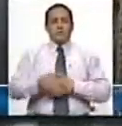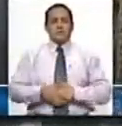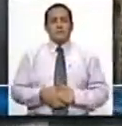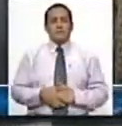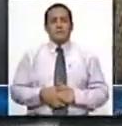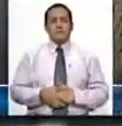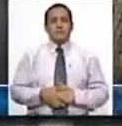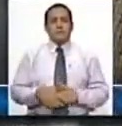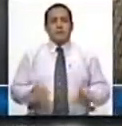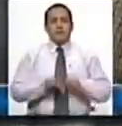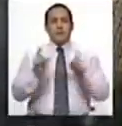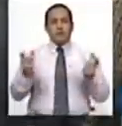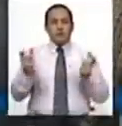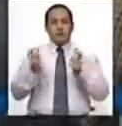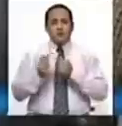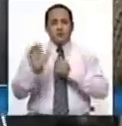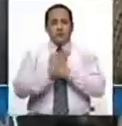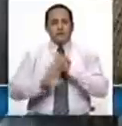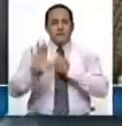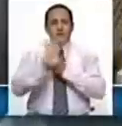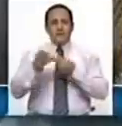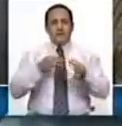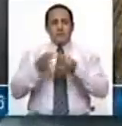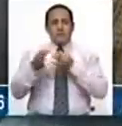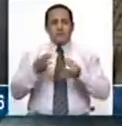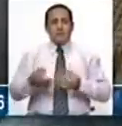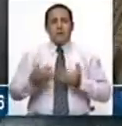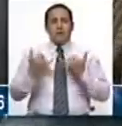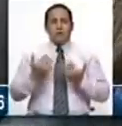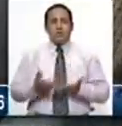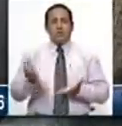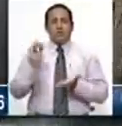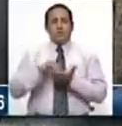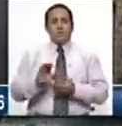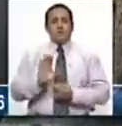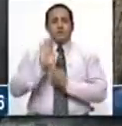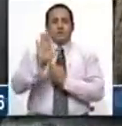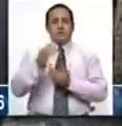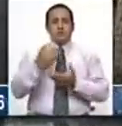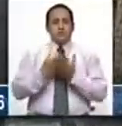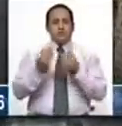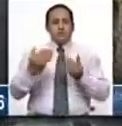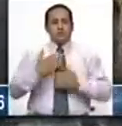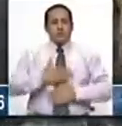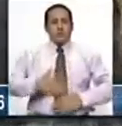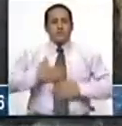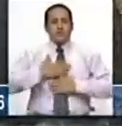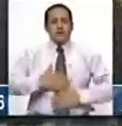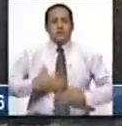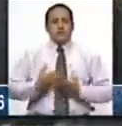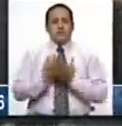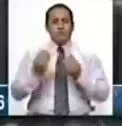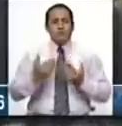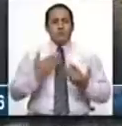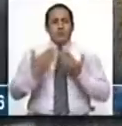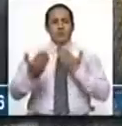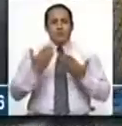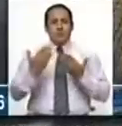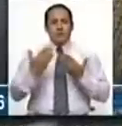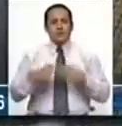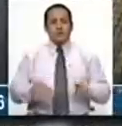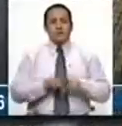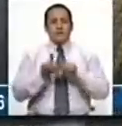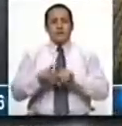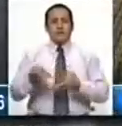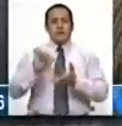y la comisión de defensa repito eh ha mostrado su satisfacción por la forma el modo